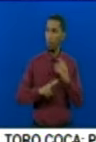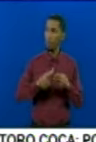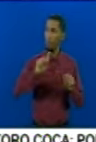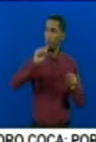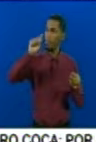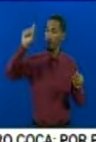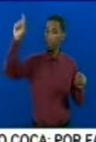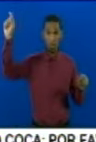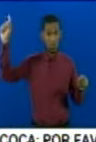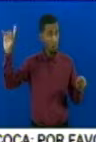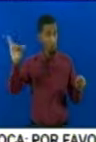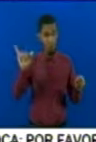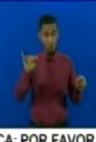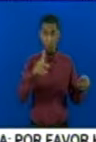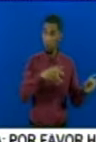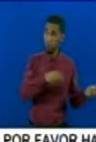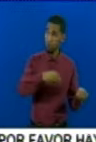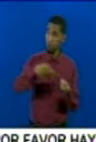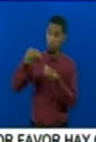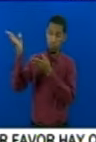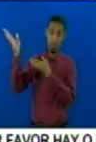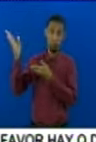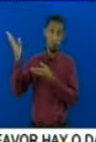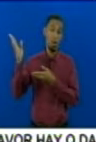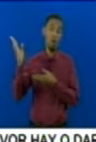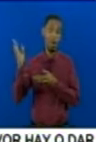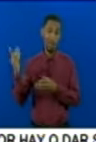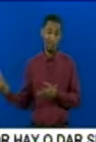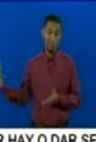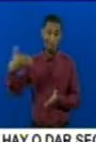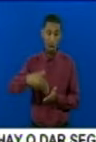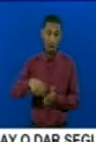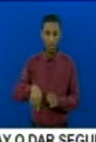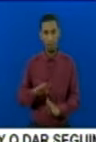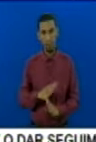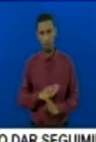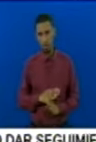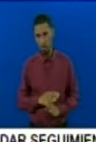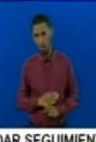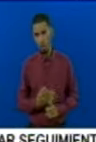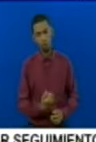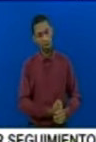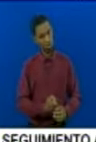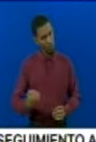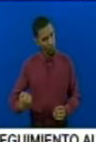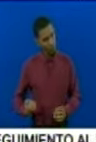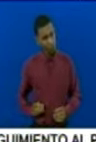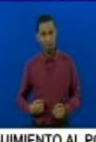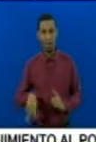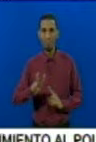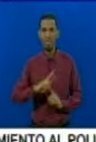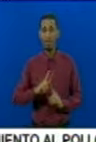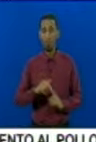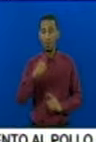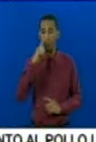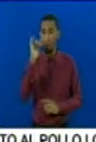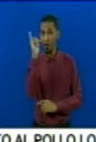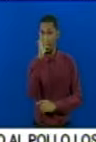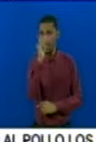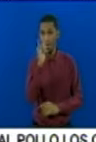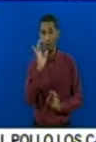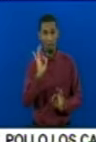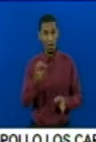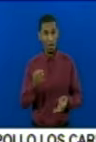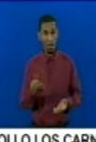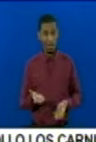ocasión de un poquitico más allá. O sea, que es un esfuerzo encomiable. La televisión ha podido tomar imágenes en otro momento